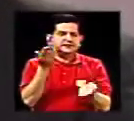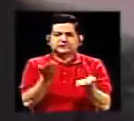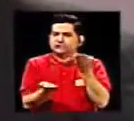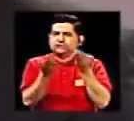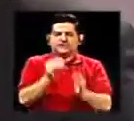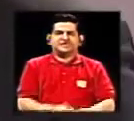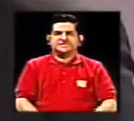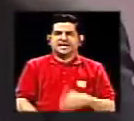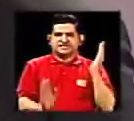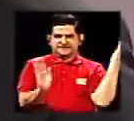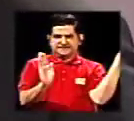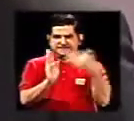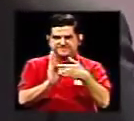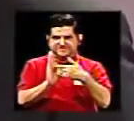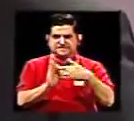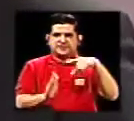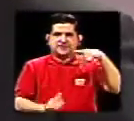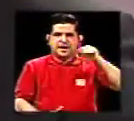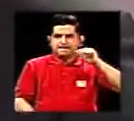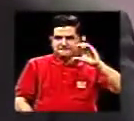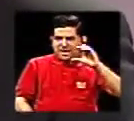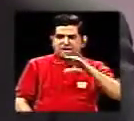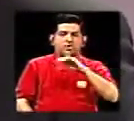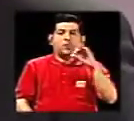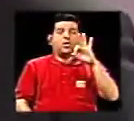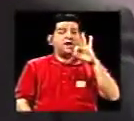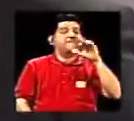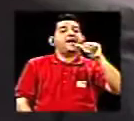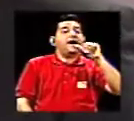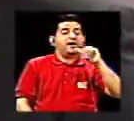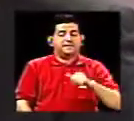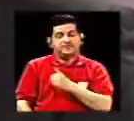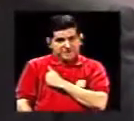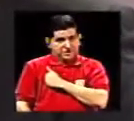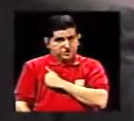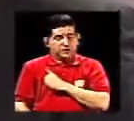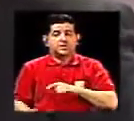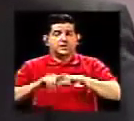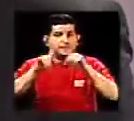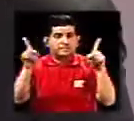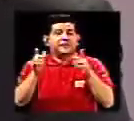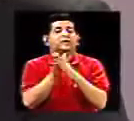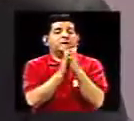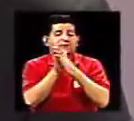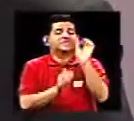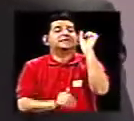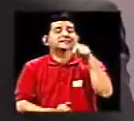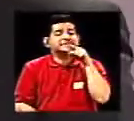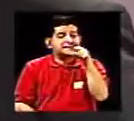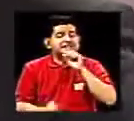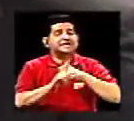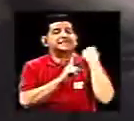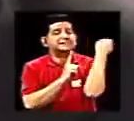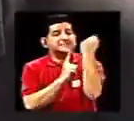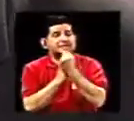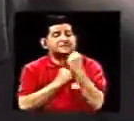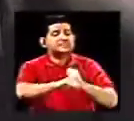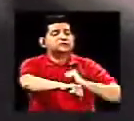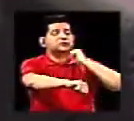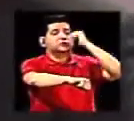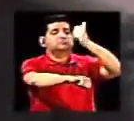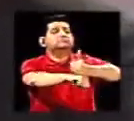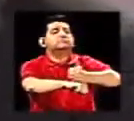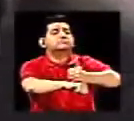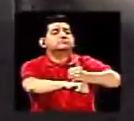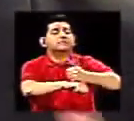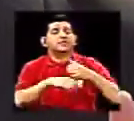a golpear al PAC, al Frente Amplio, habrían aprovechado esa circunstancia para posicionarse